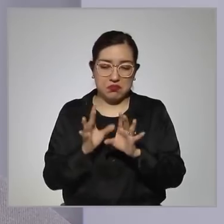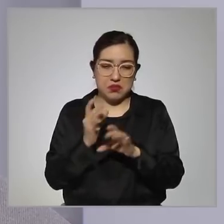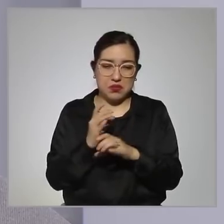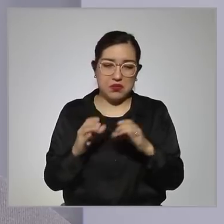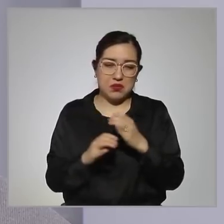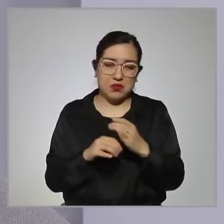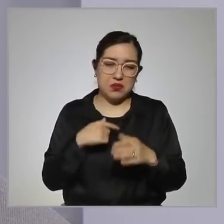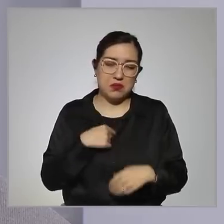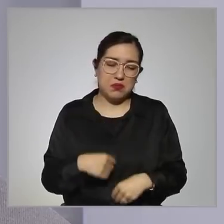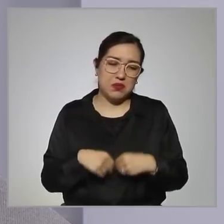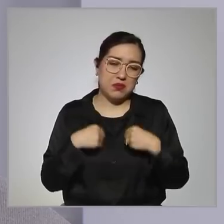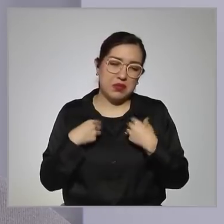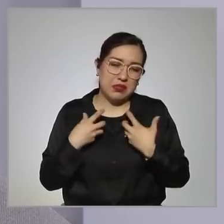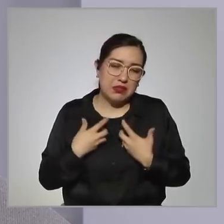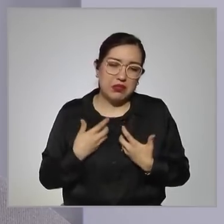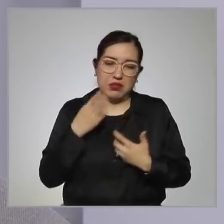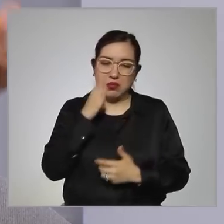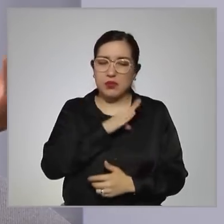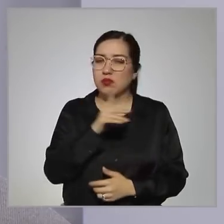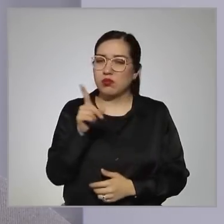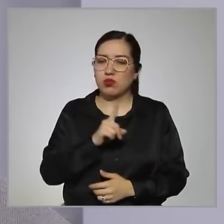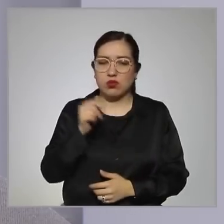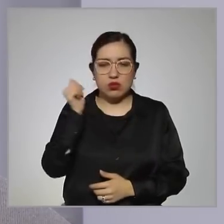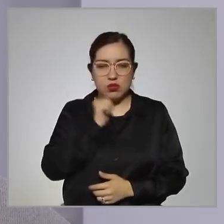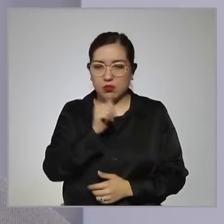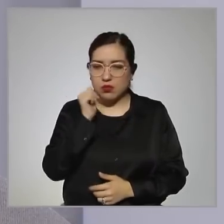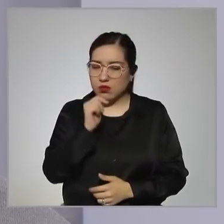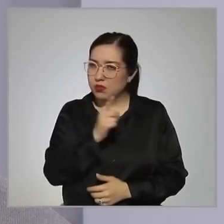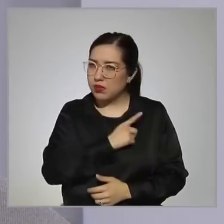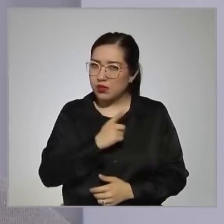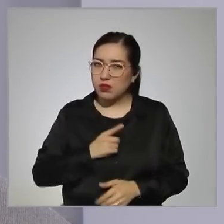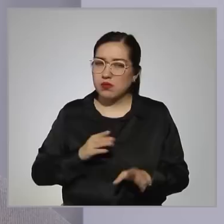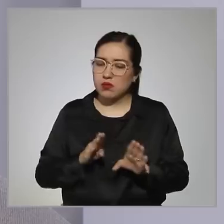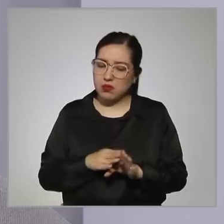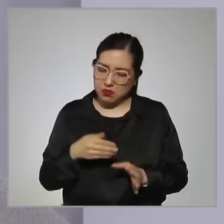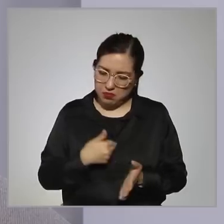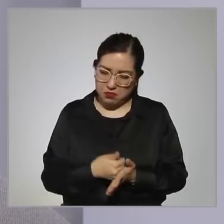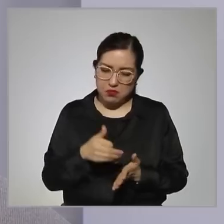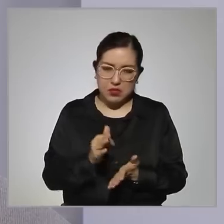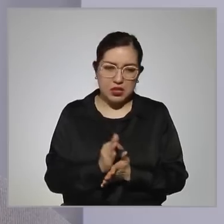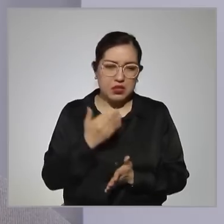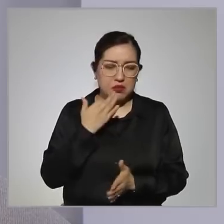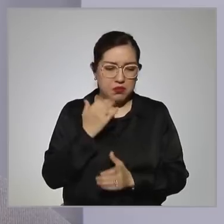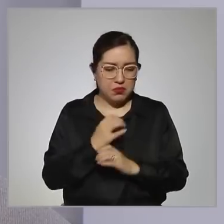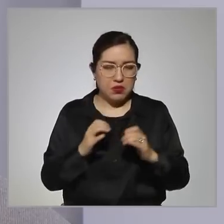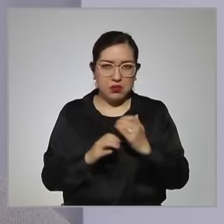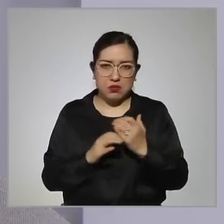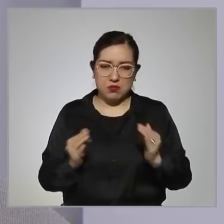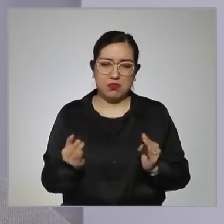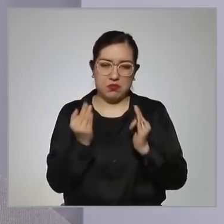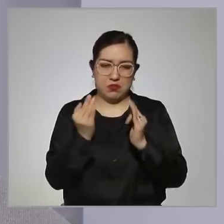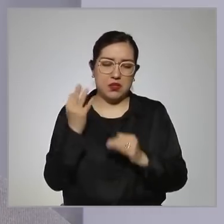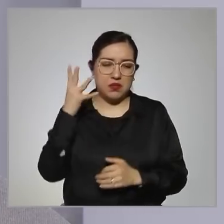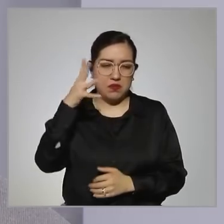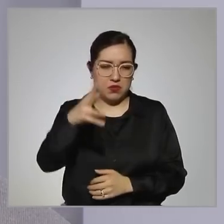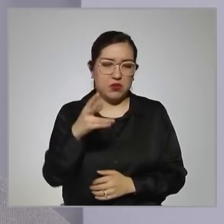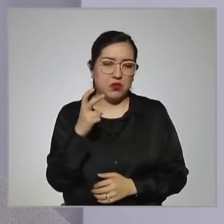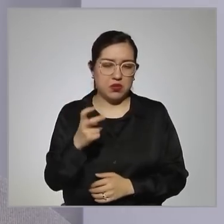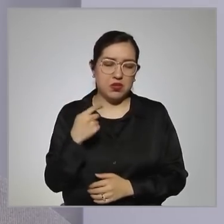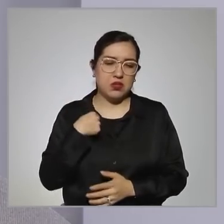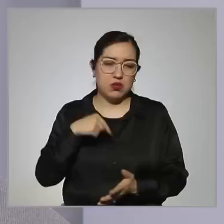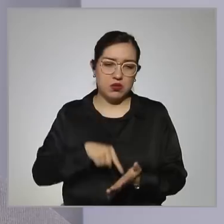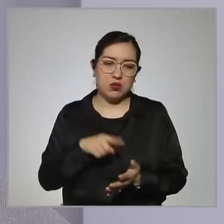en la vida, sino tener siempre esta disposición para afrontar lo que venga y lo que pase. Me parece